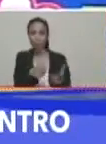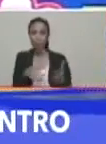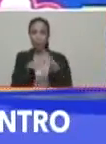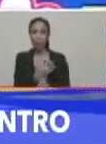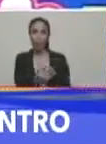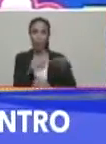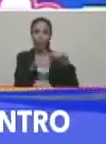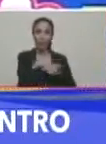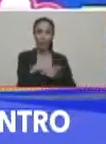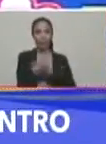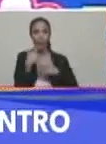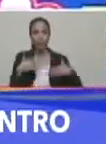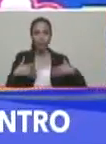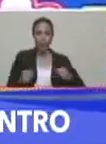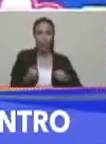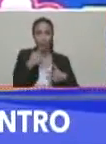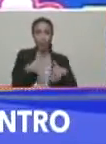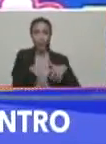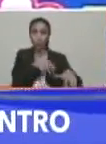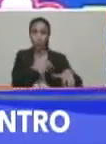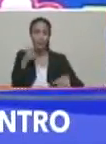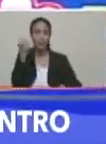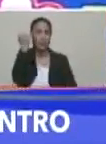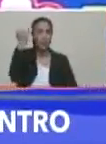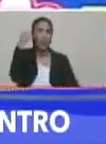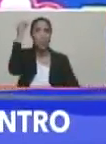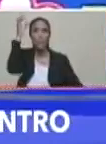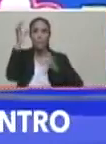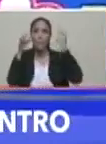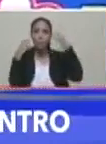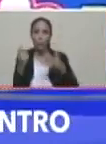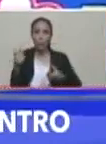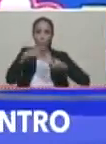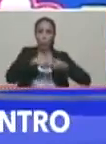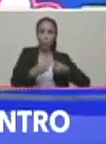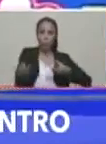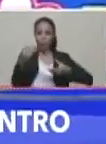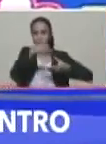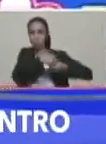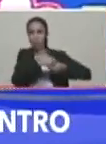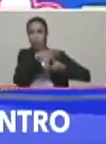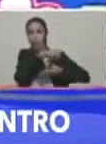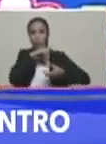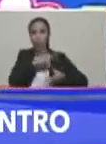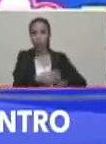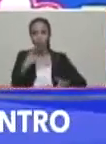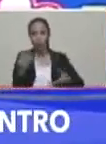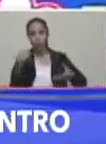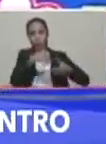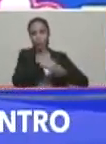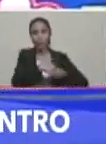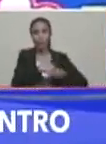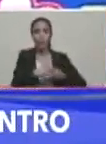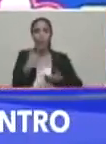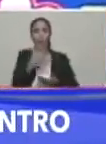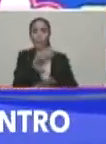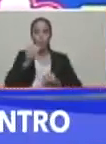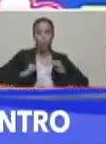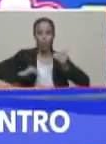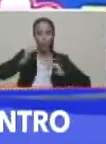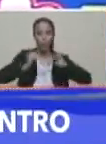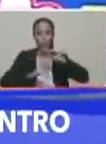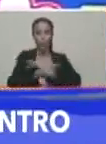de salud más grande, más innovador y más inclusivo de la historia de la humanidad. Incluso comparándonos con Cuba, que es